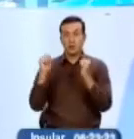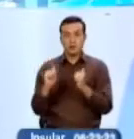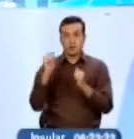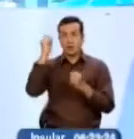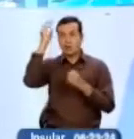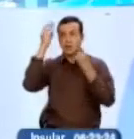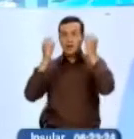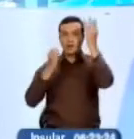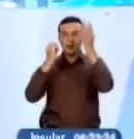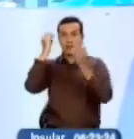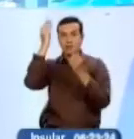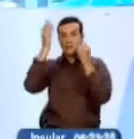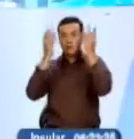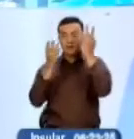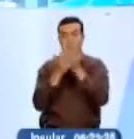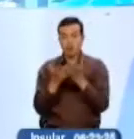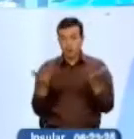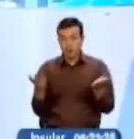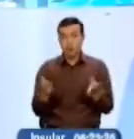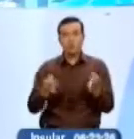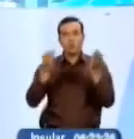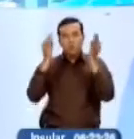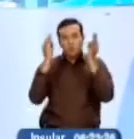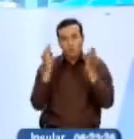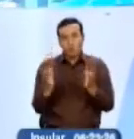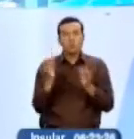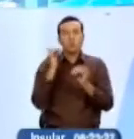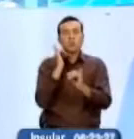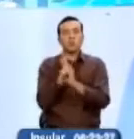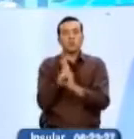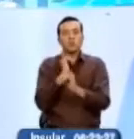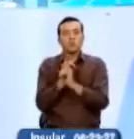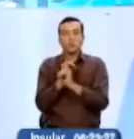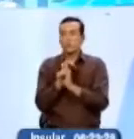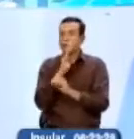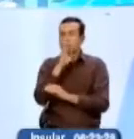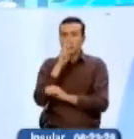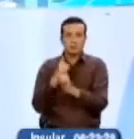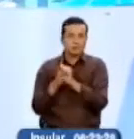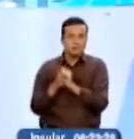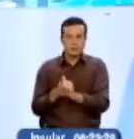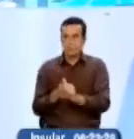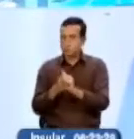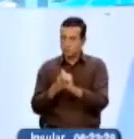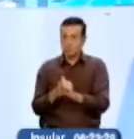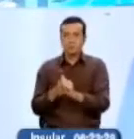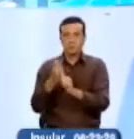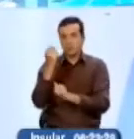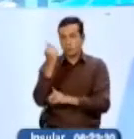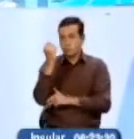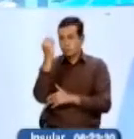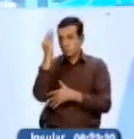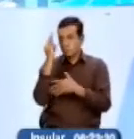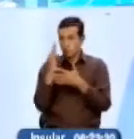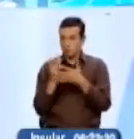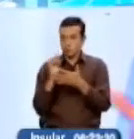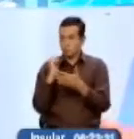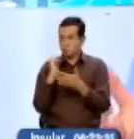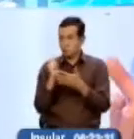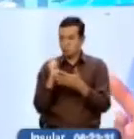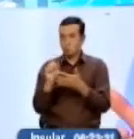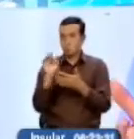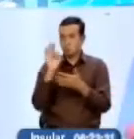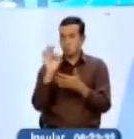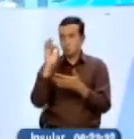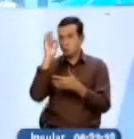creatividad que es lo que permitirá tener una institución que de manera permanente y con presupuesto adecuado que